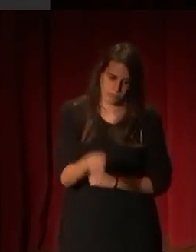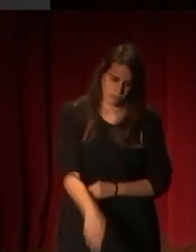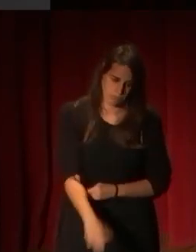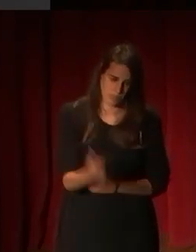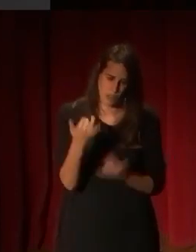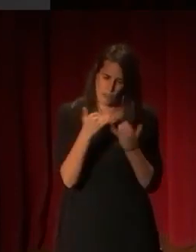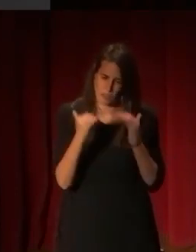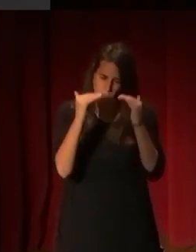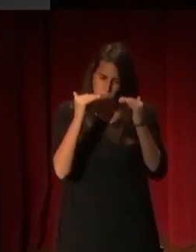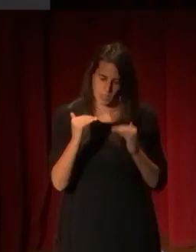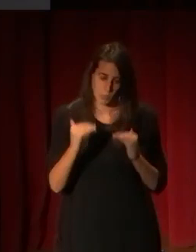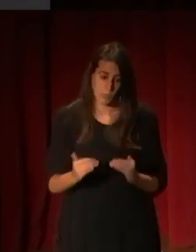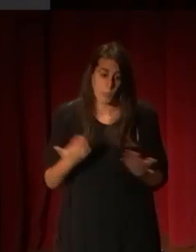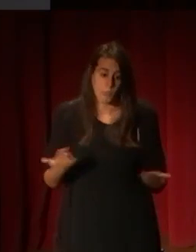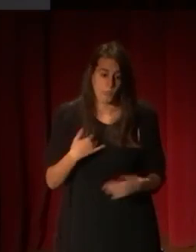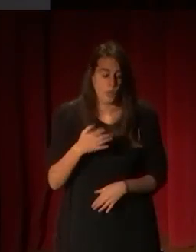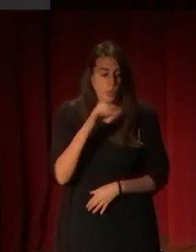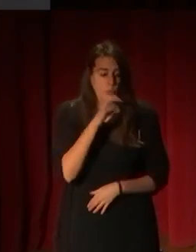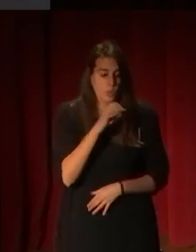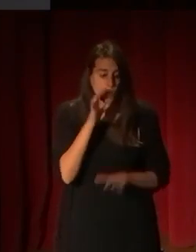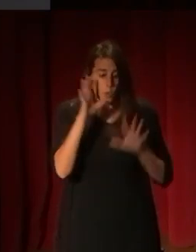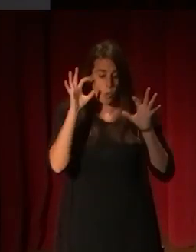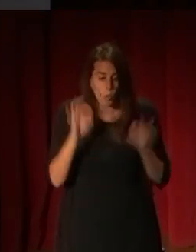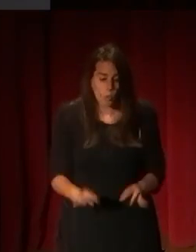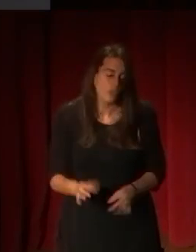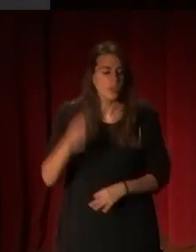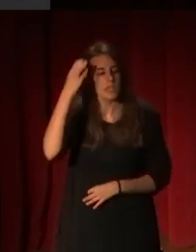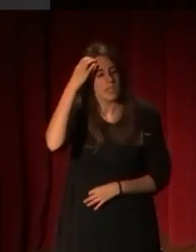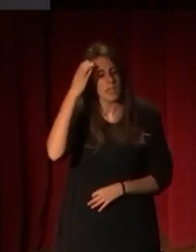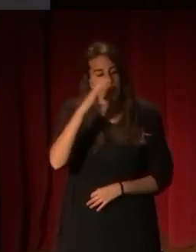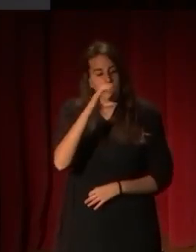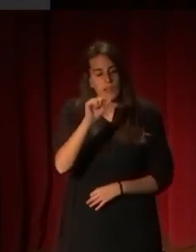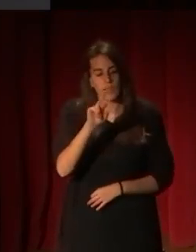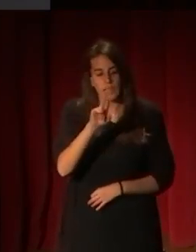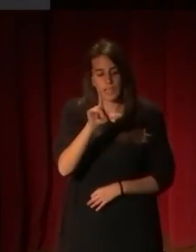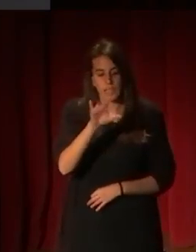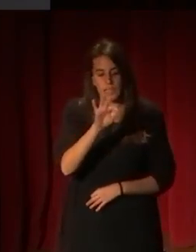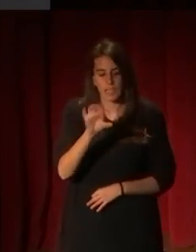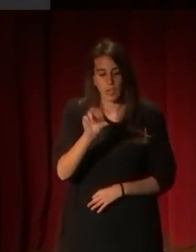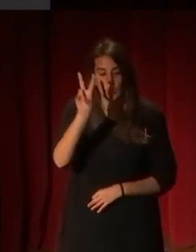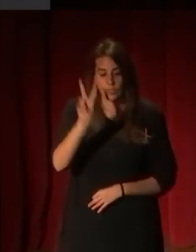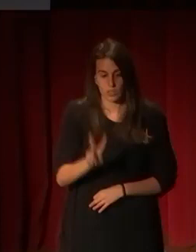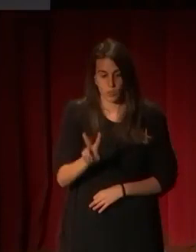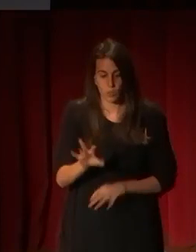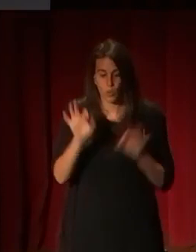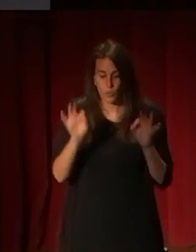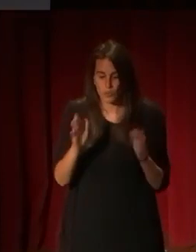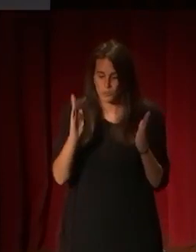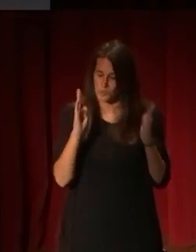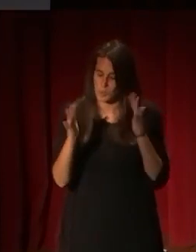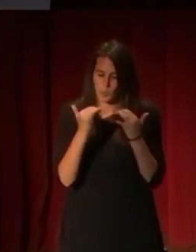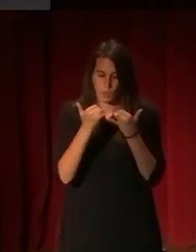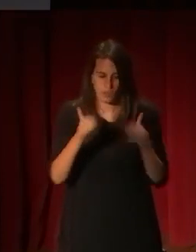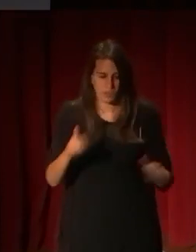tipo de festejos aunque curiosamente es en el reinado de carlos segundo es decir justamente en la época en que menos tauromaquias hubo